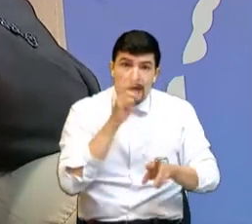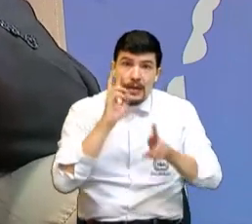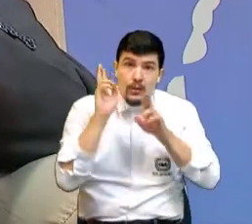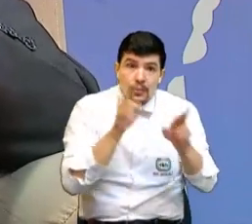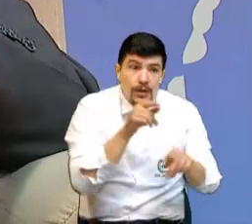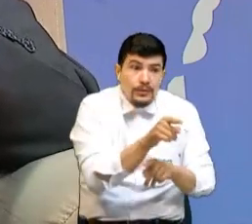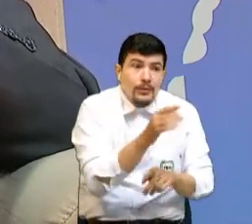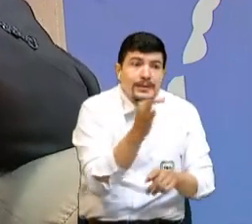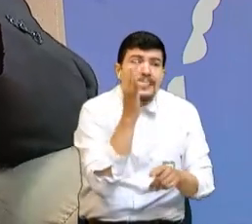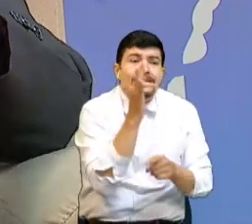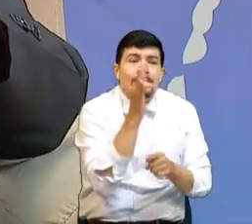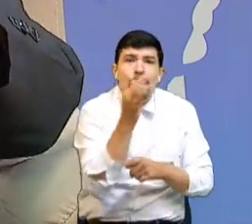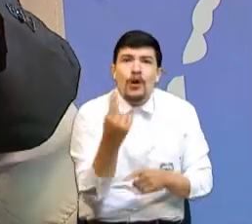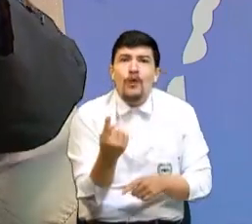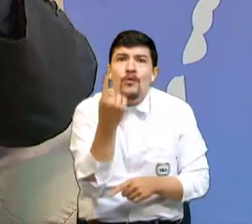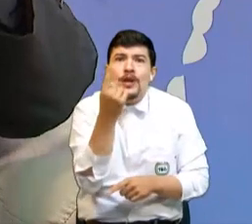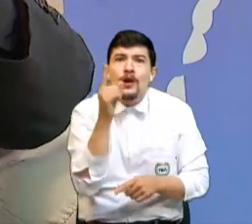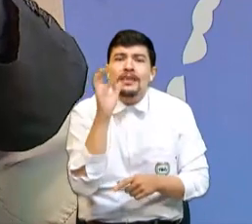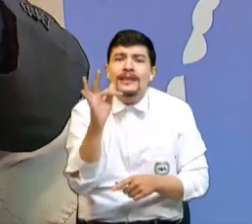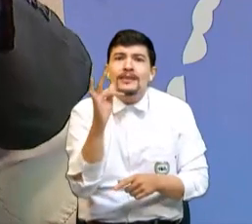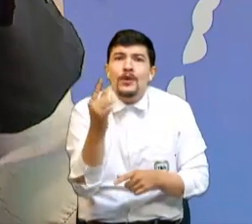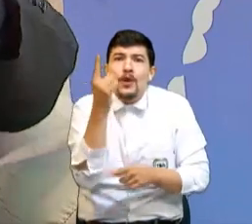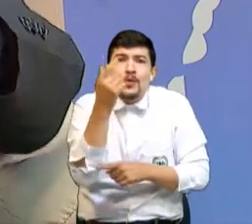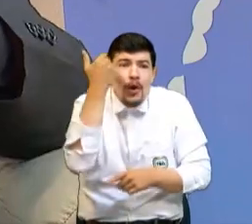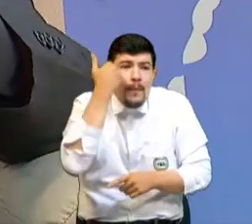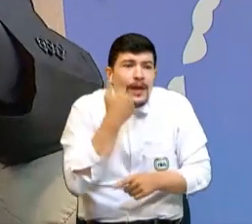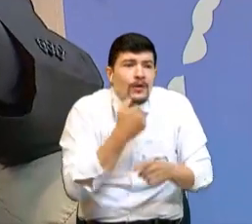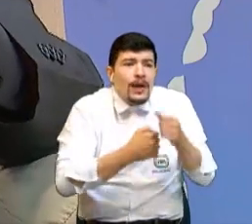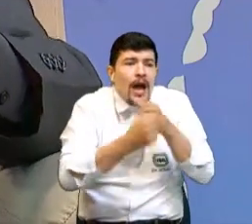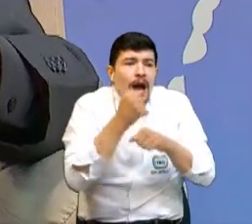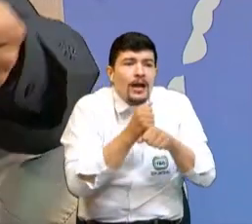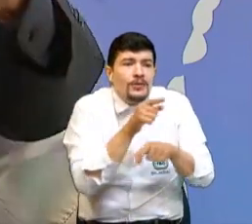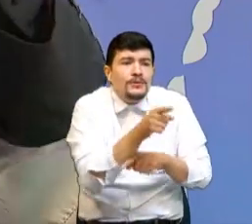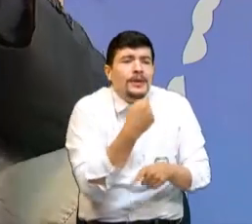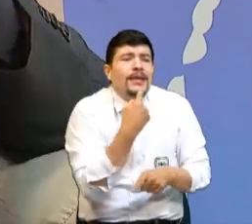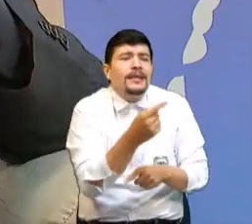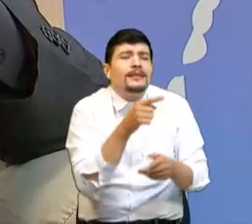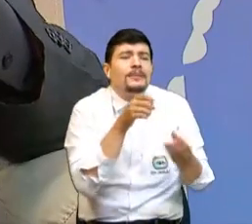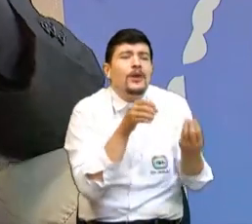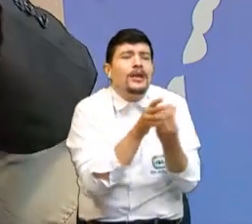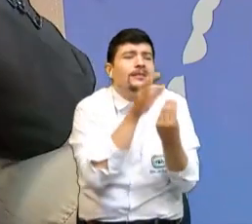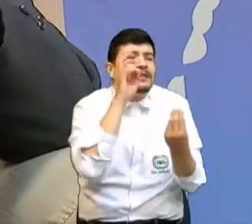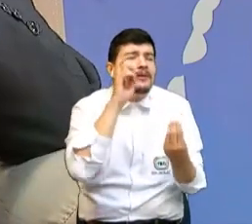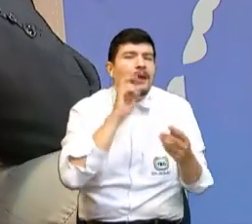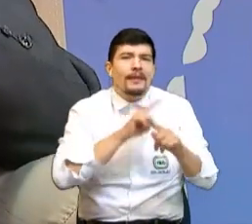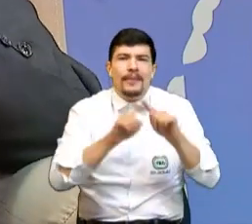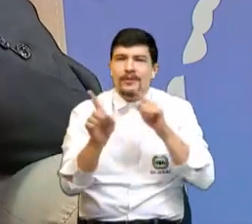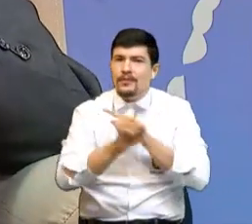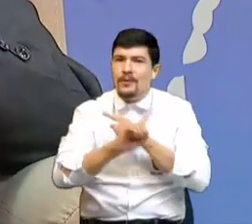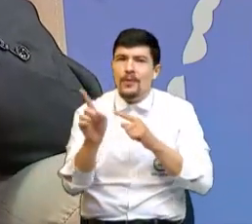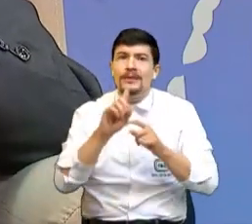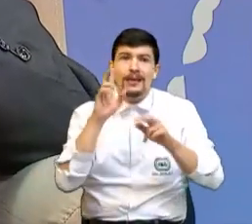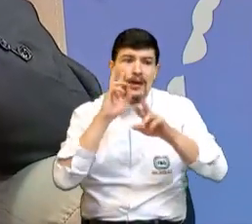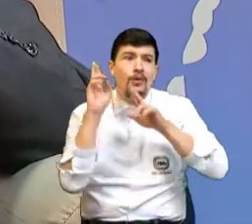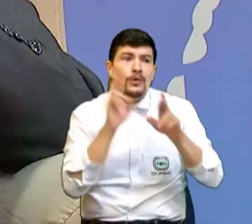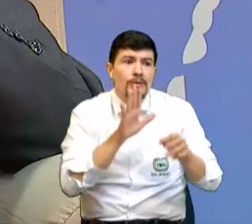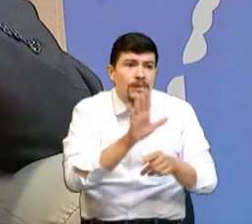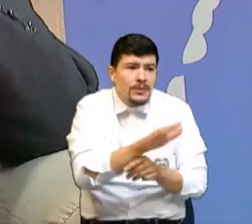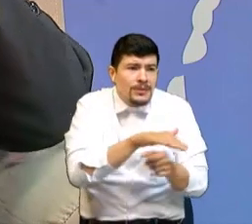y a veces testimonios únicos de esos menores que se dicen abusados, existieron unas circunstancias